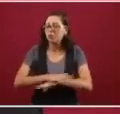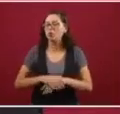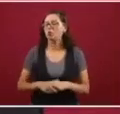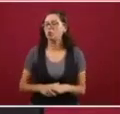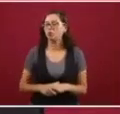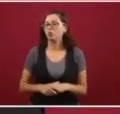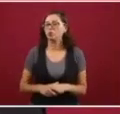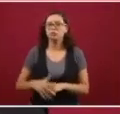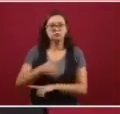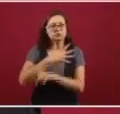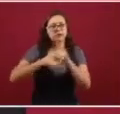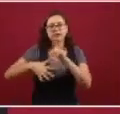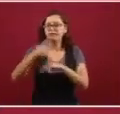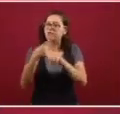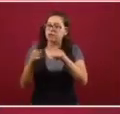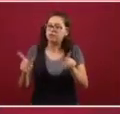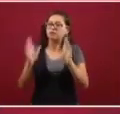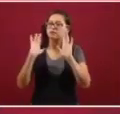cambió la realidad